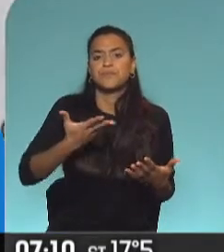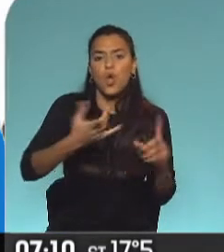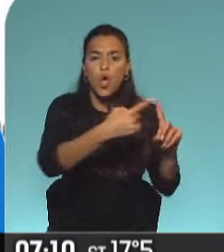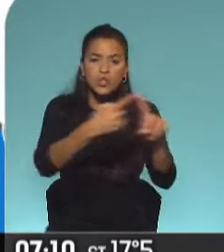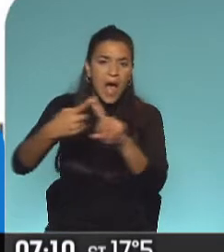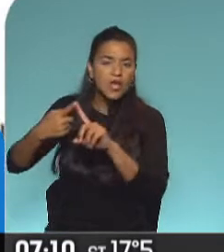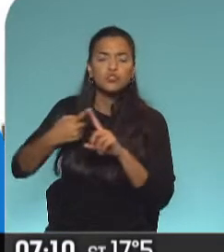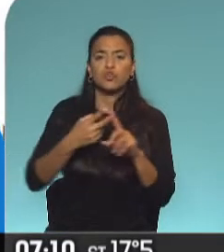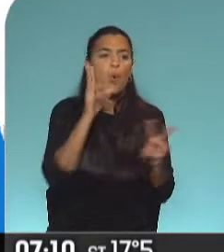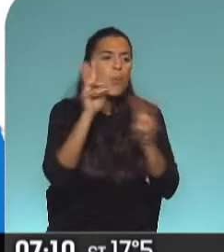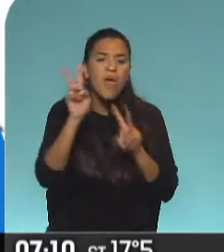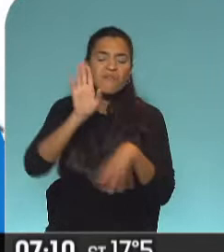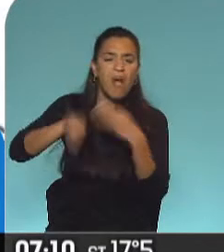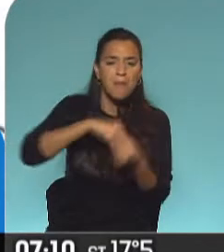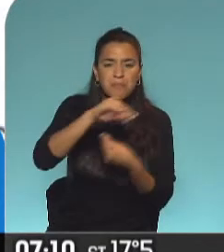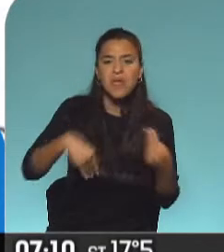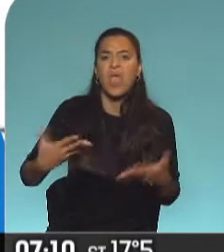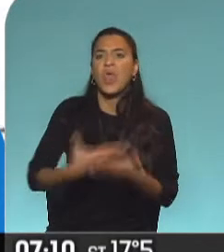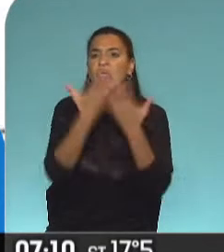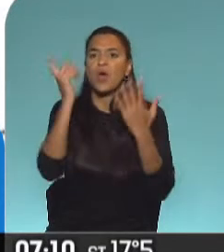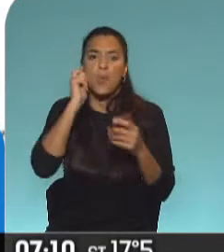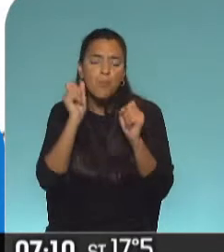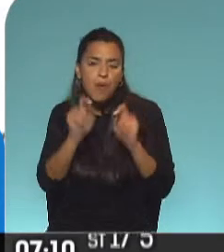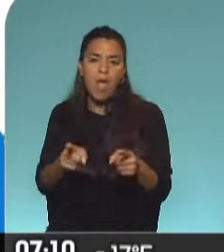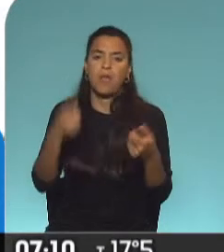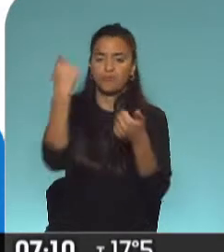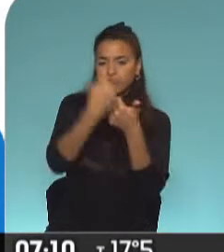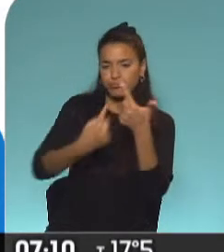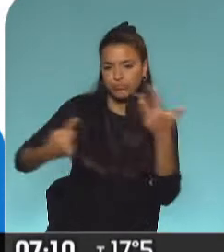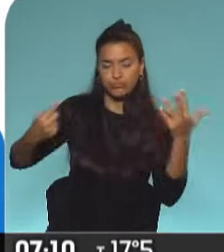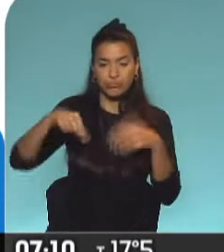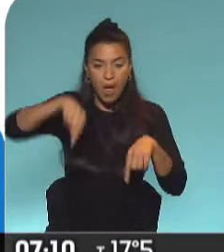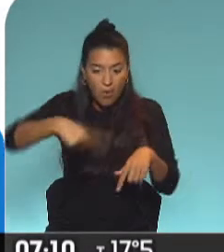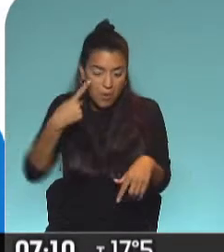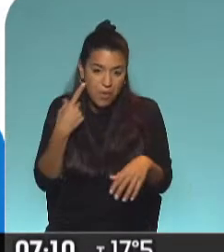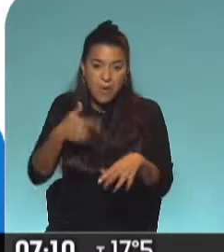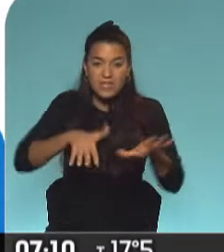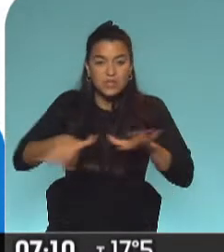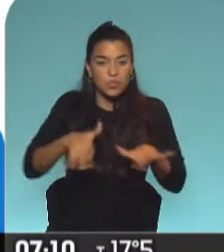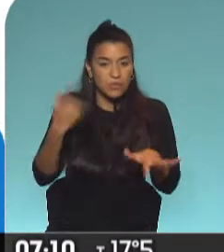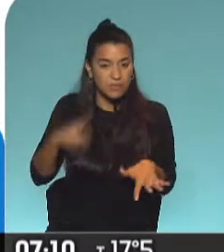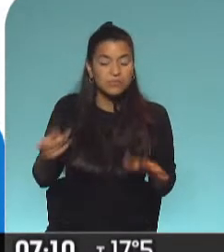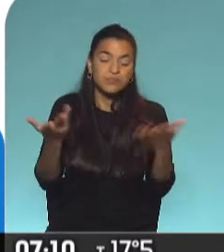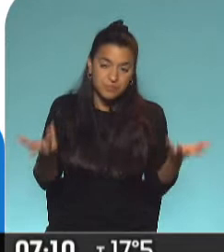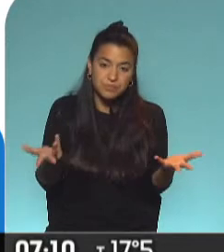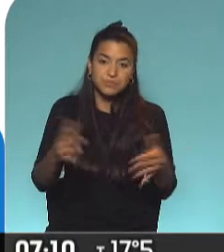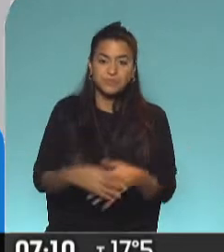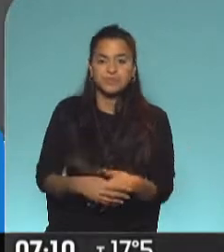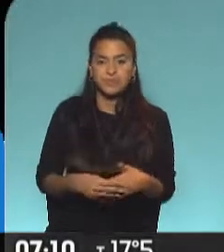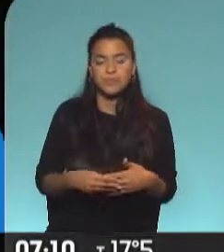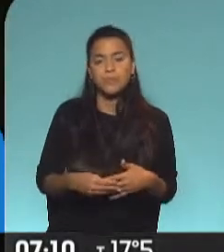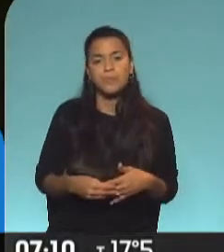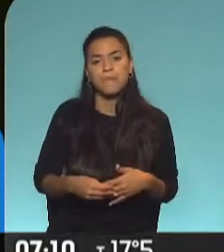poder ver a los familiares el día de su cumpleaños y con todo lo que estamos viviendo en este momento. Entonces era